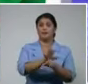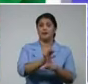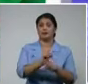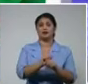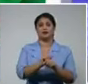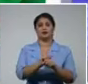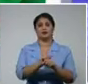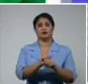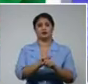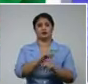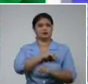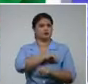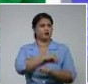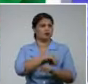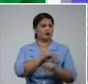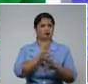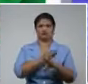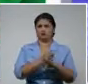de síntomas